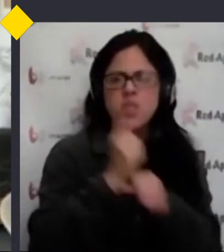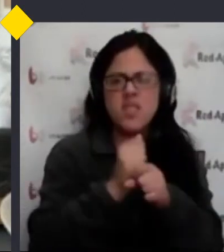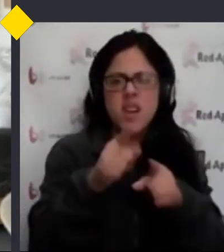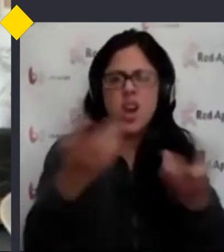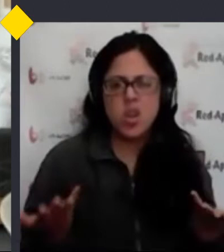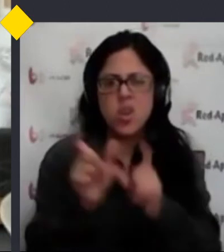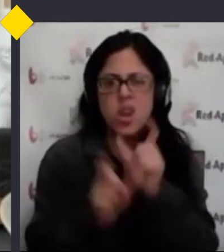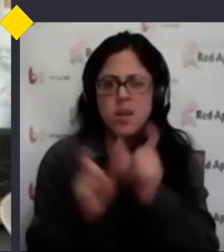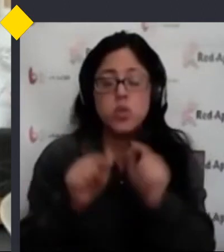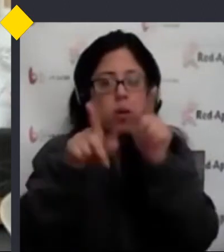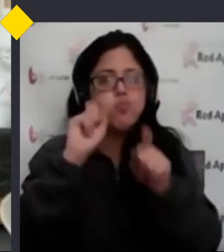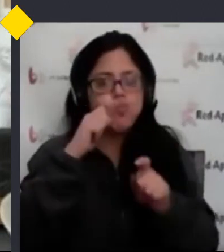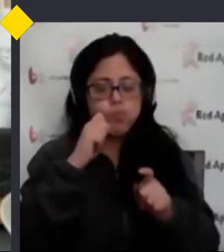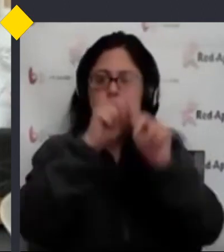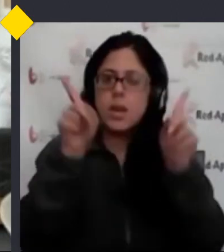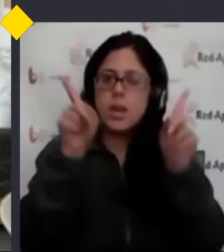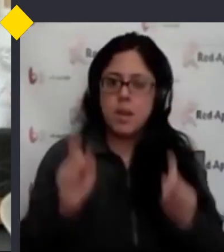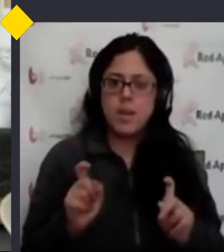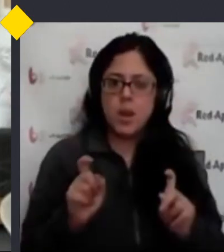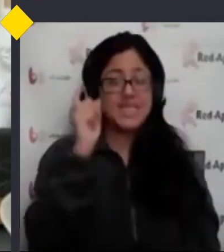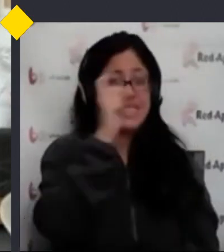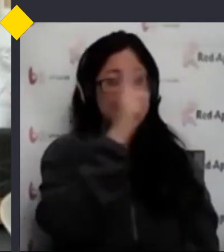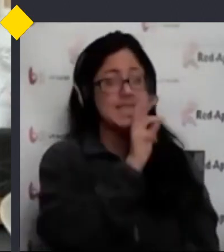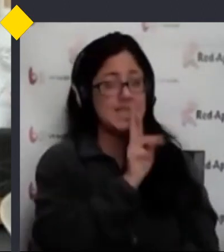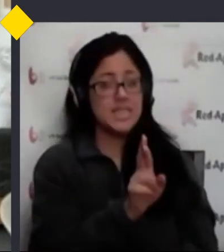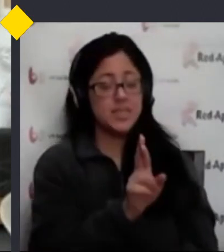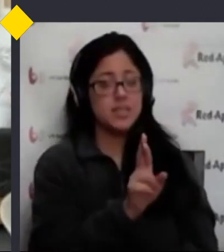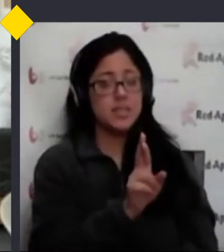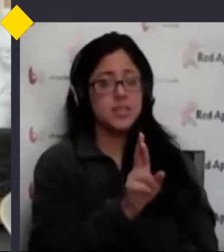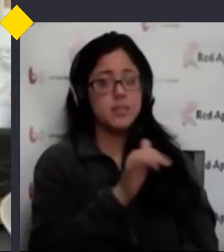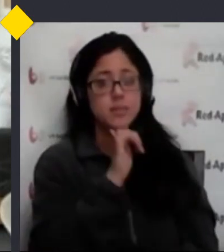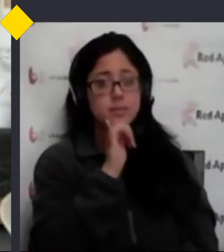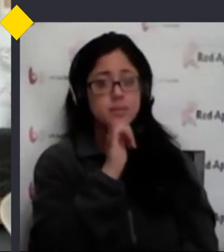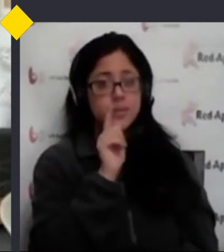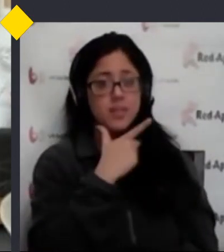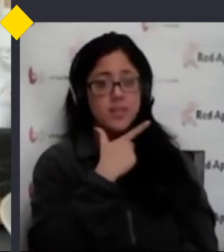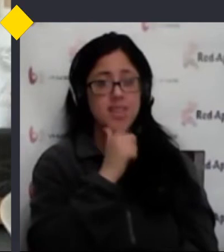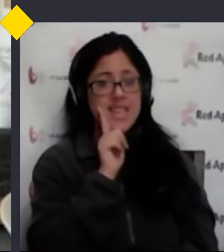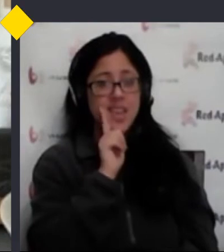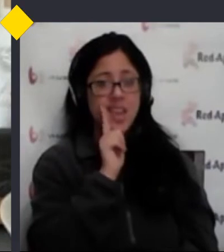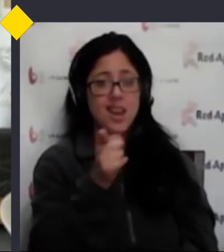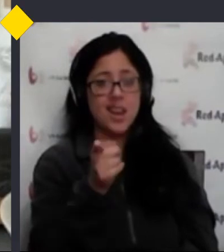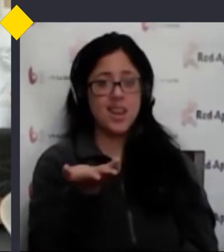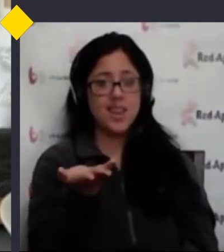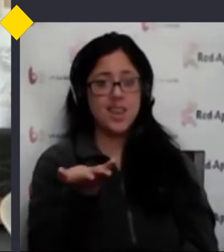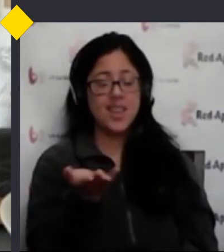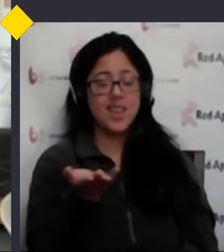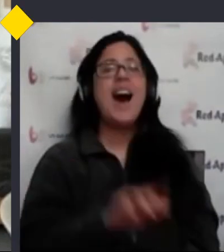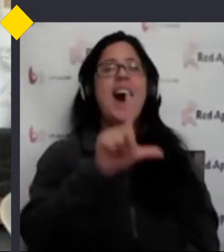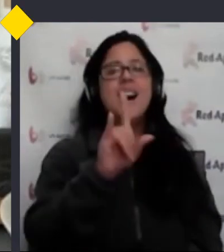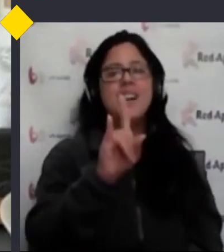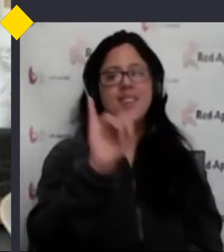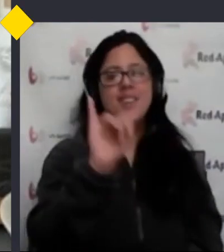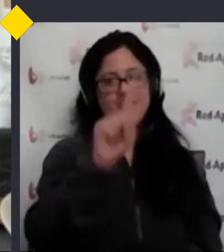una pregunta compleja de responder y no sé quién se quiere lanzar aquí. Luis, un valiente,